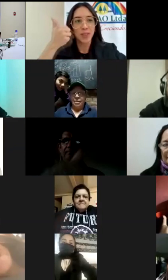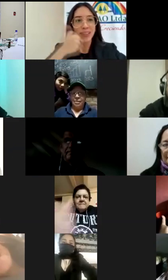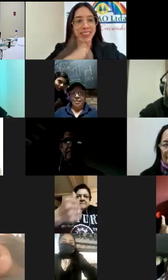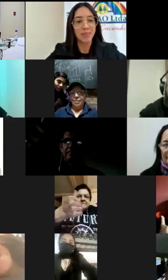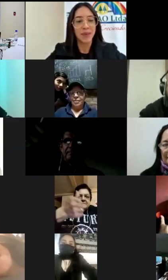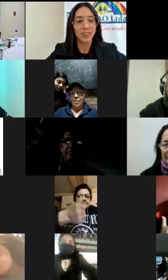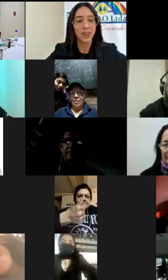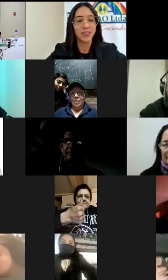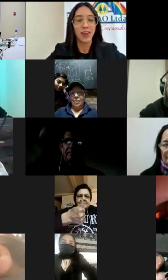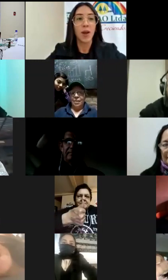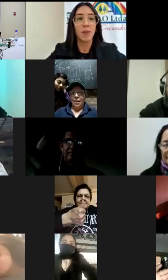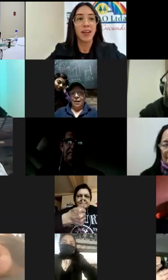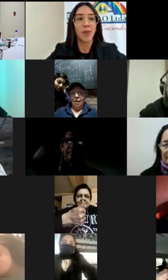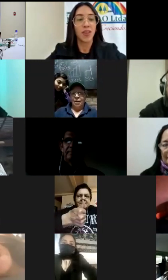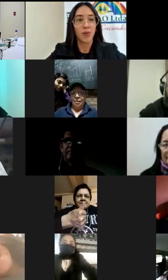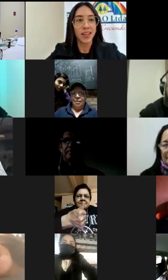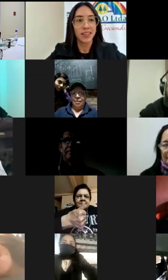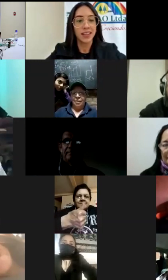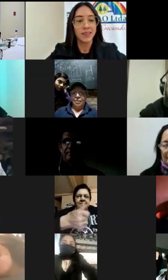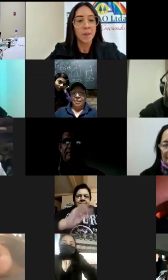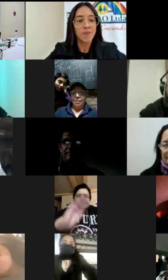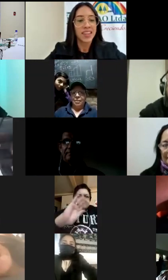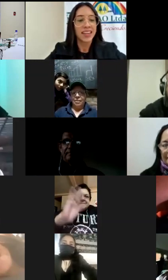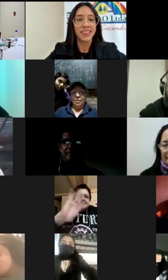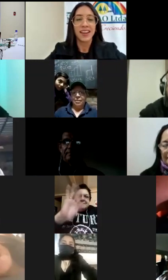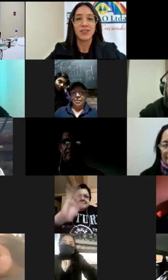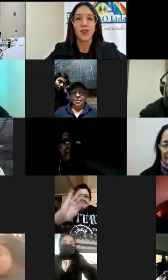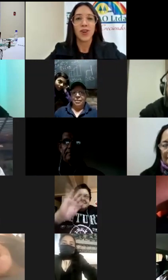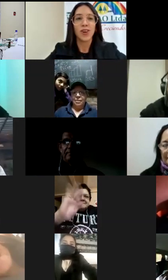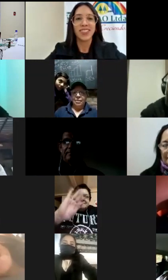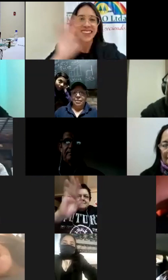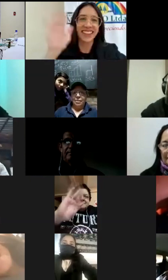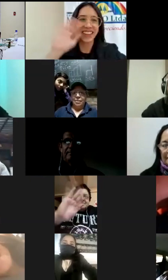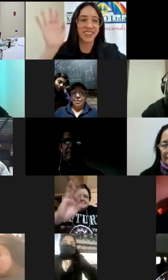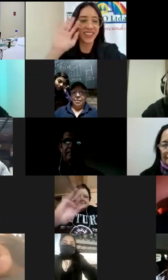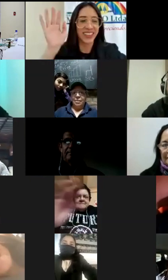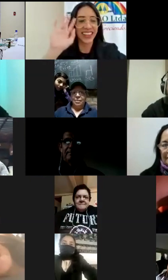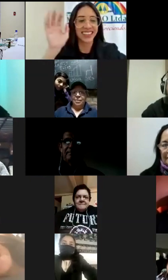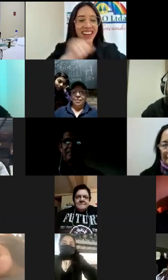por su participación. Los esperamos de vuelta. Que tengan todos